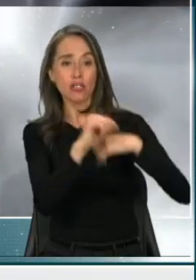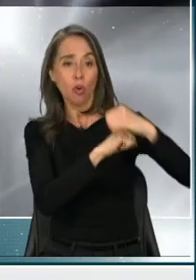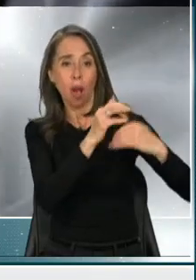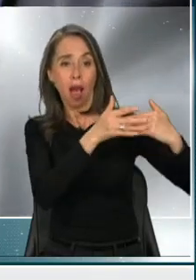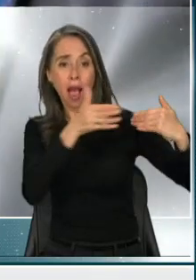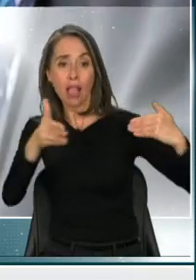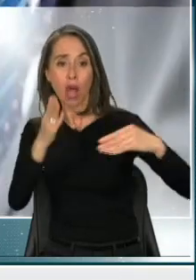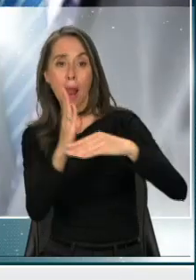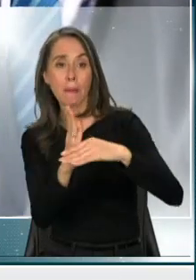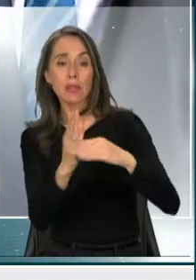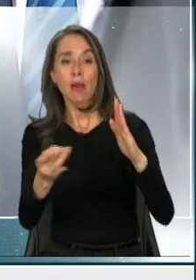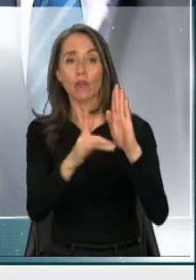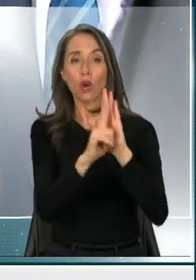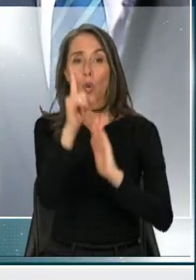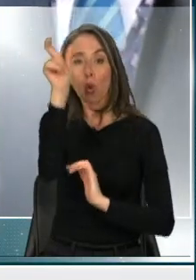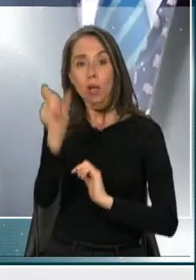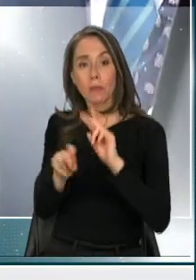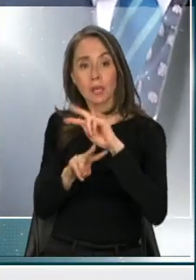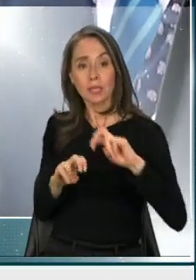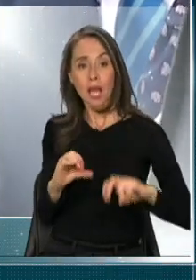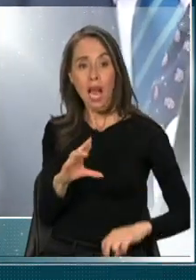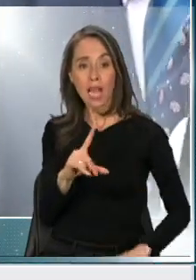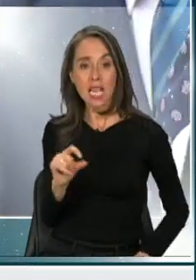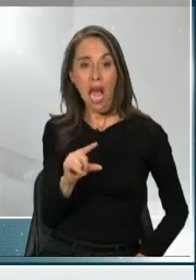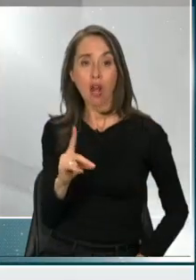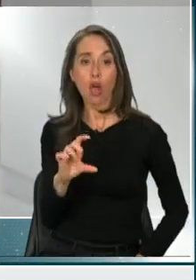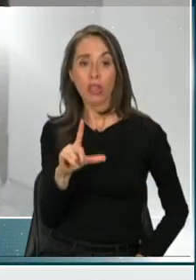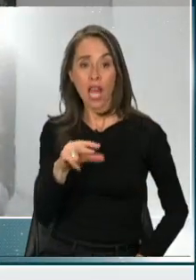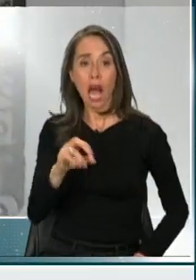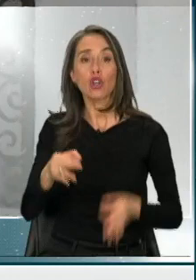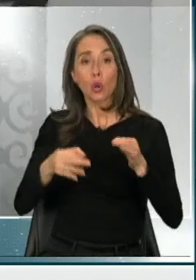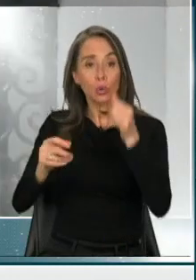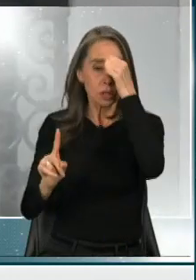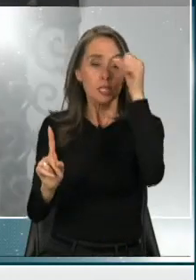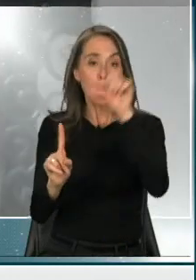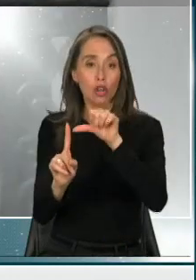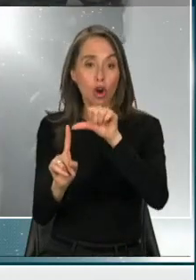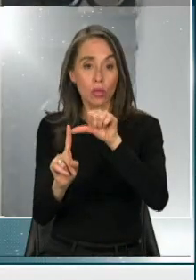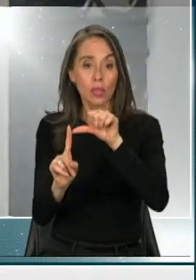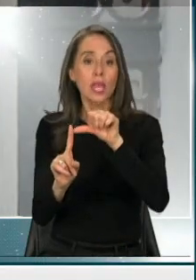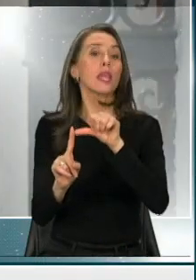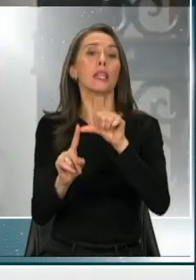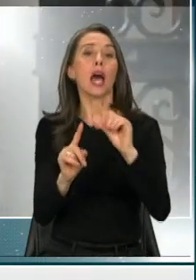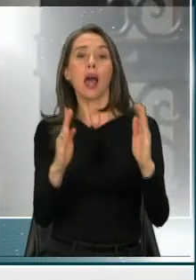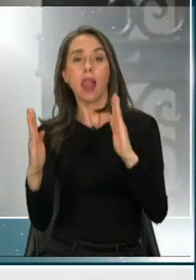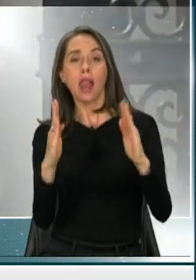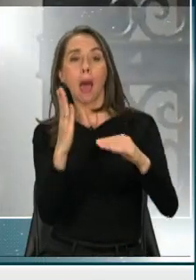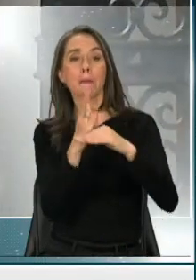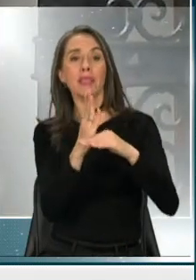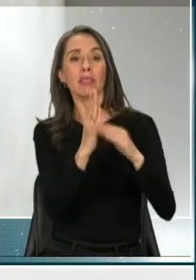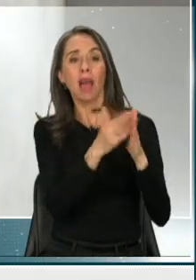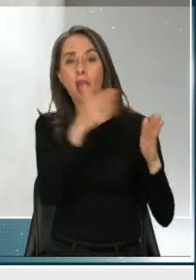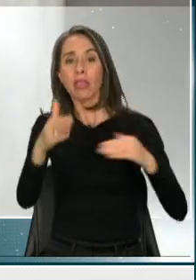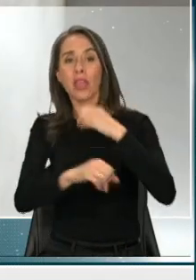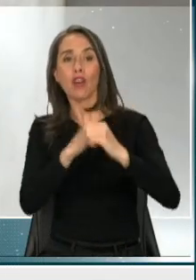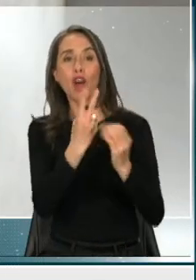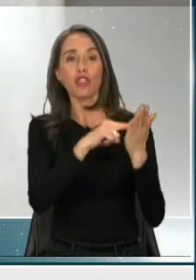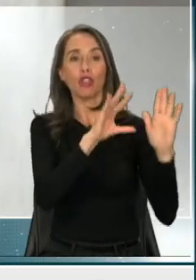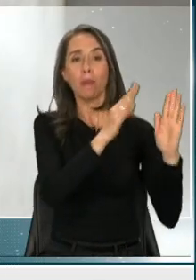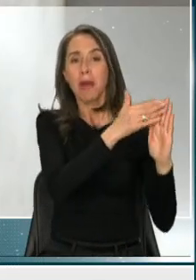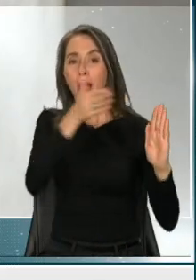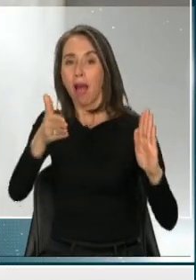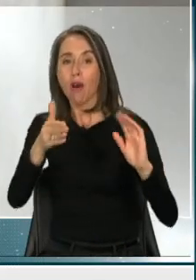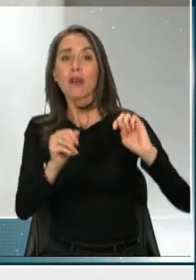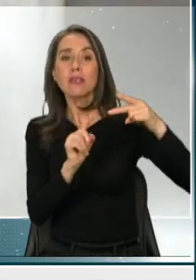recordar que uno de los investigados caldos de grano tiene efectivamente una condena en el tiempo intermedio y eso hay que considerarlo y la segunda consideración